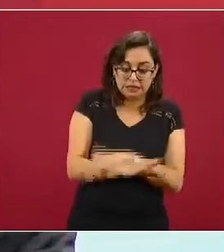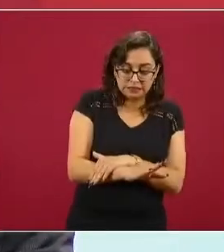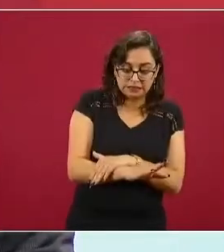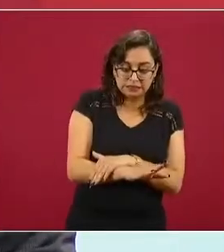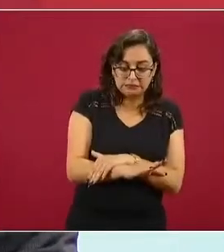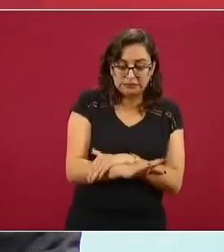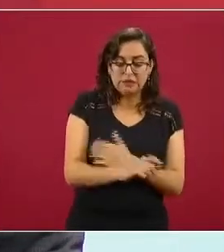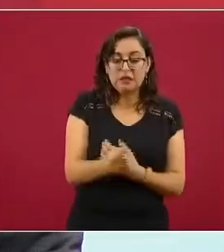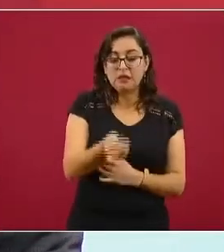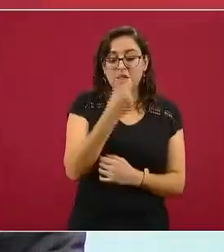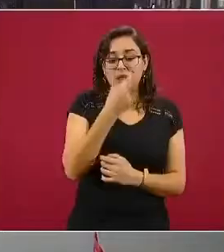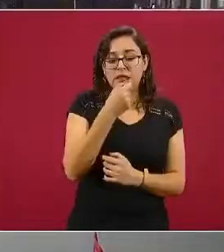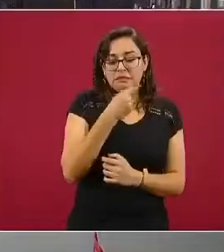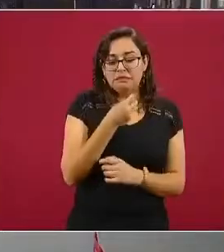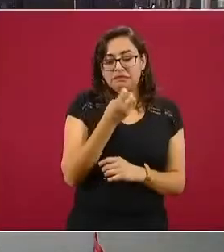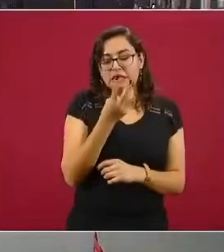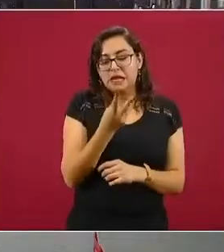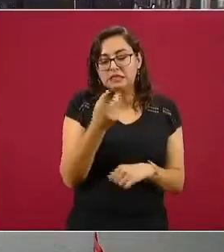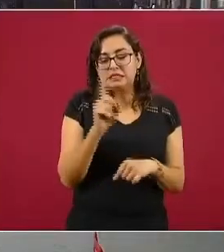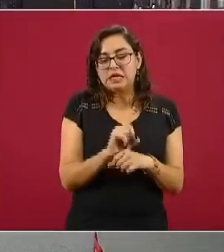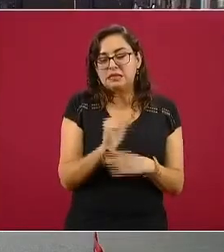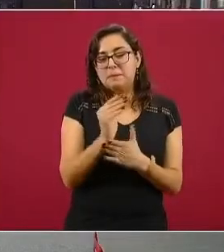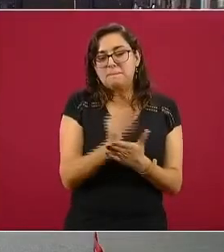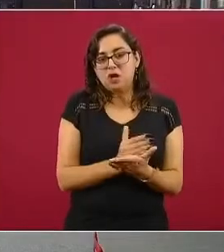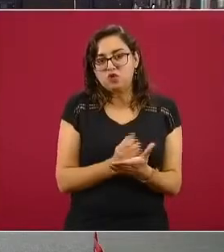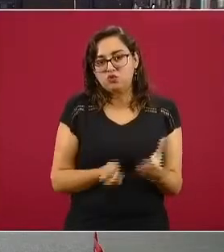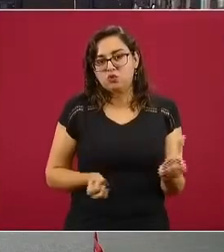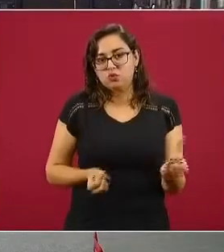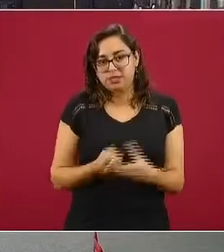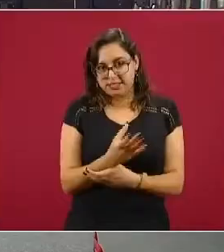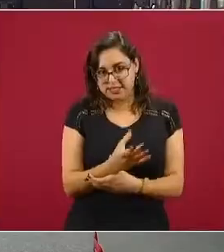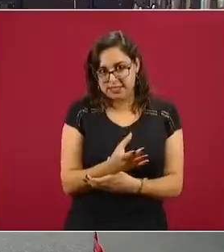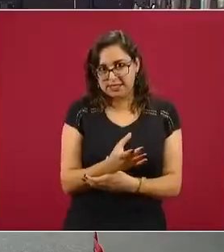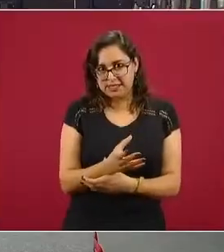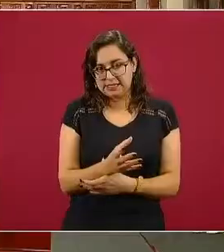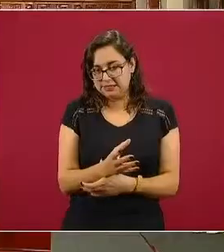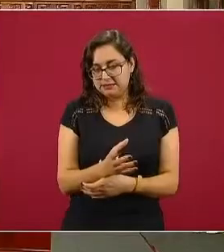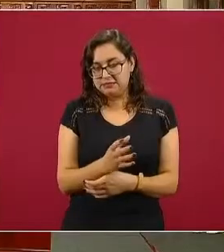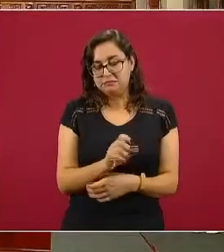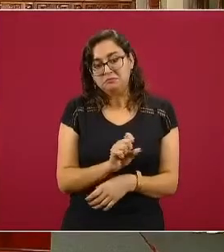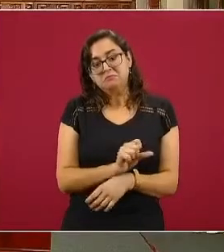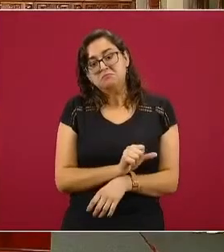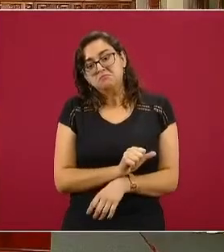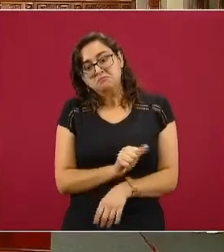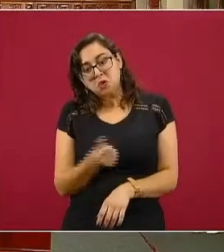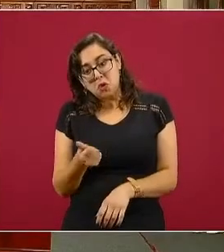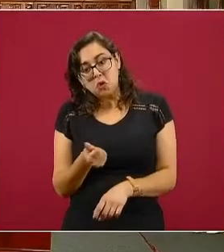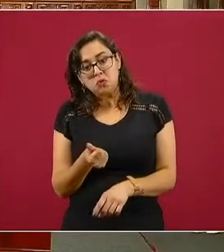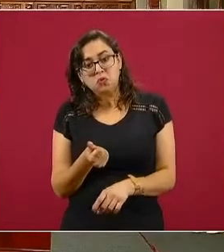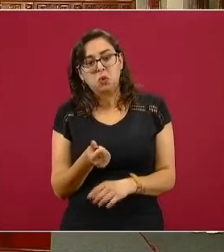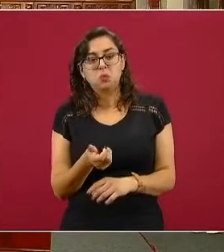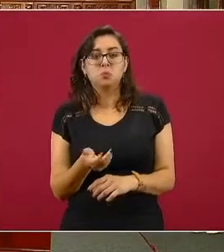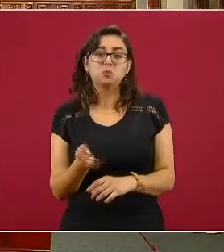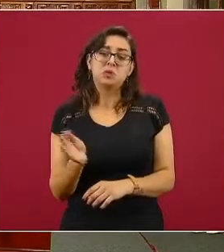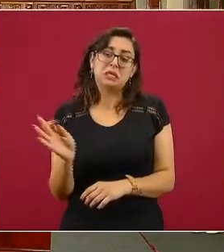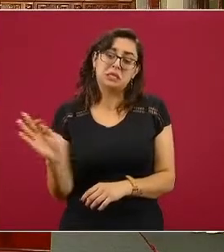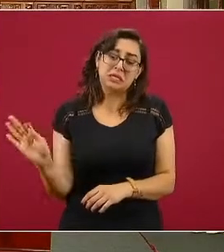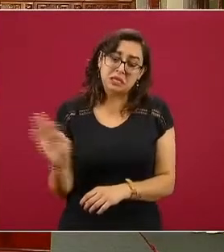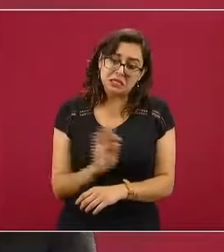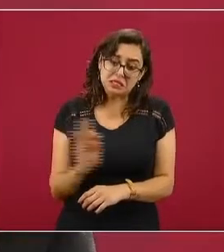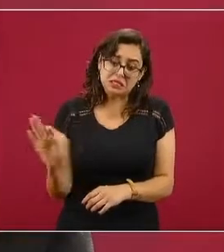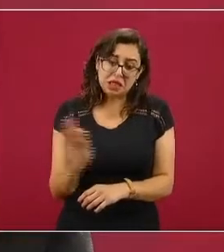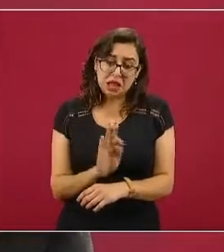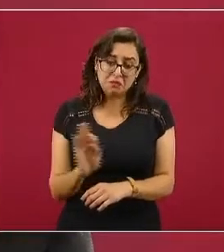a 4 días, y lo demás son una serie de objetivos terapéuticos de relativamente